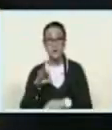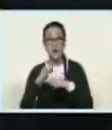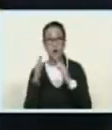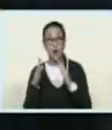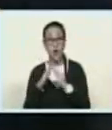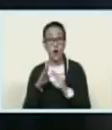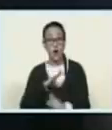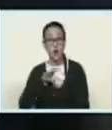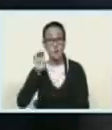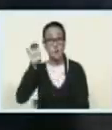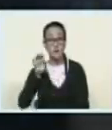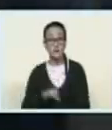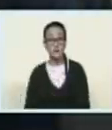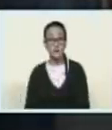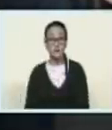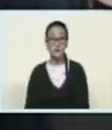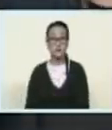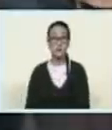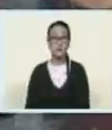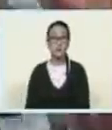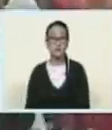la Patria.